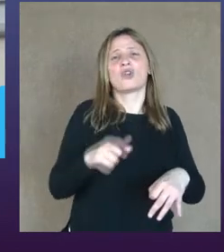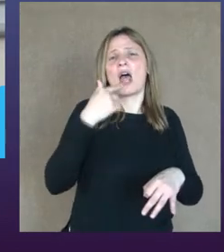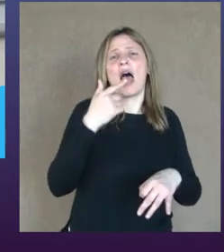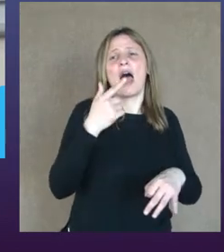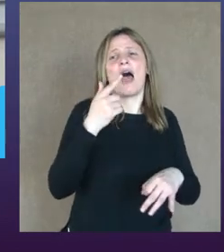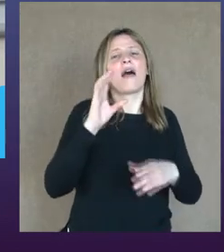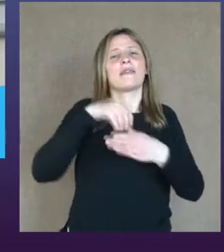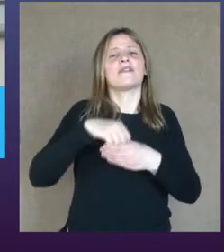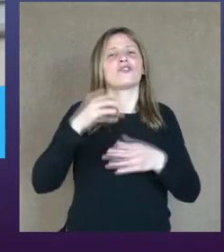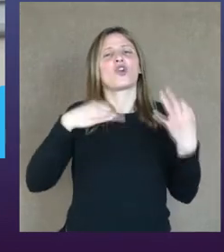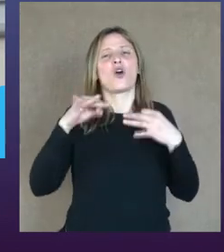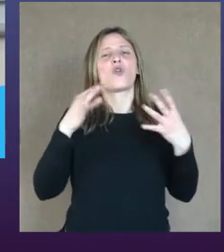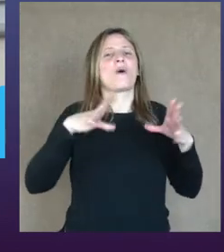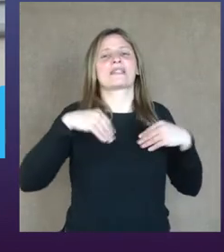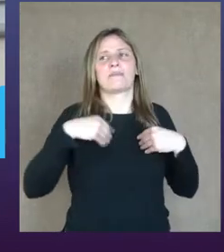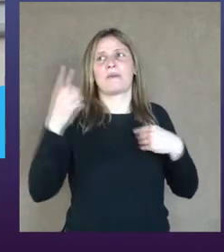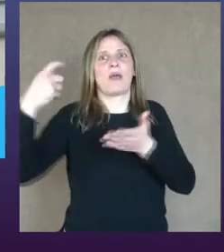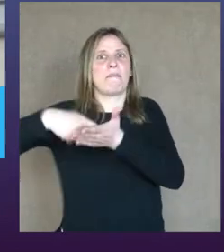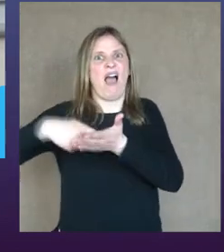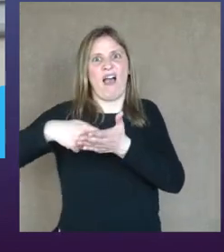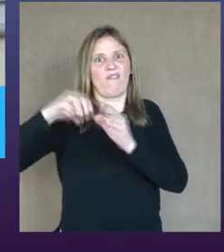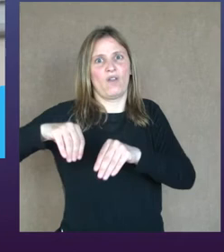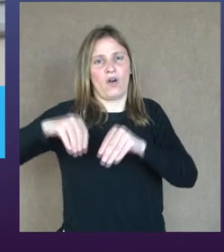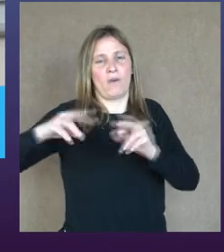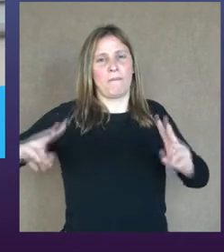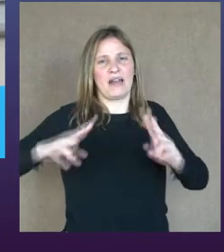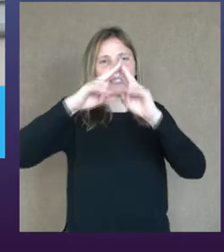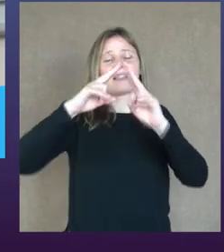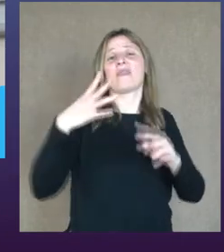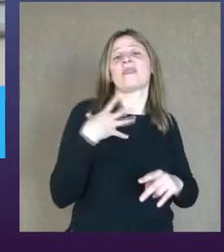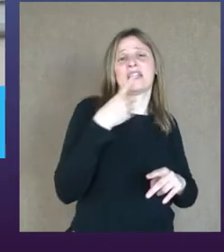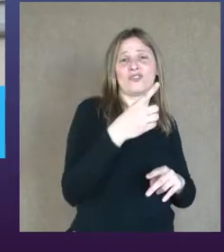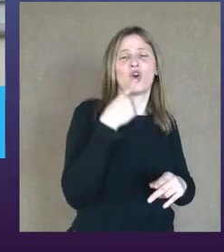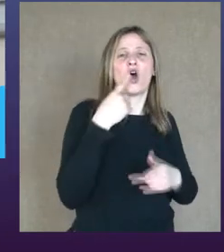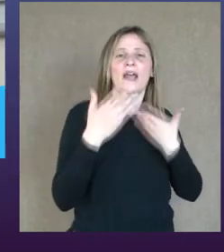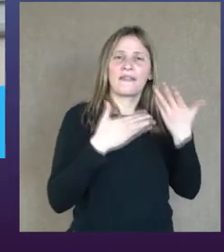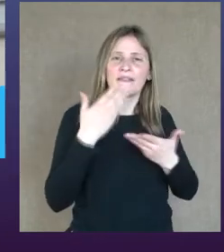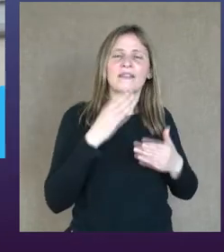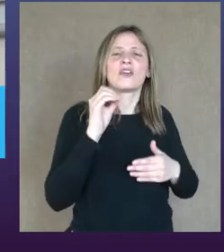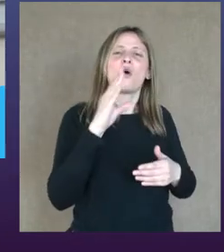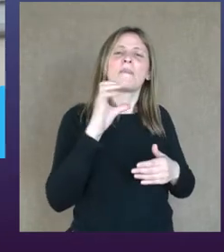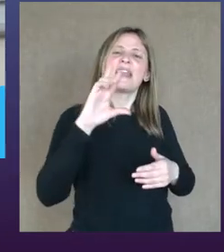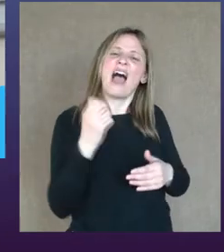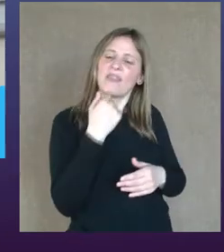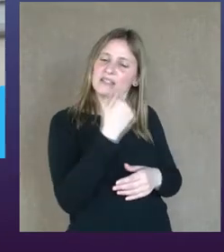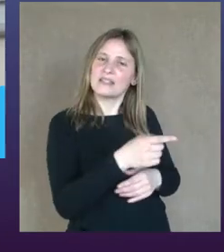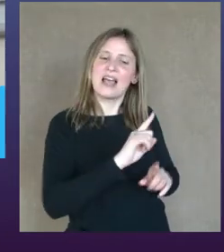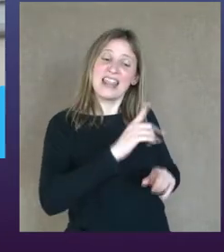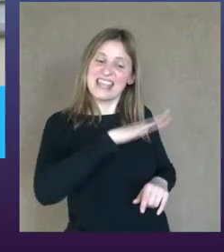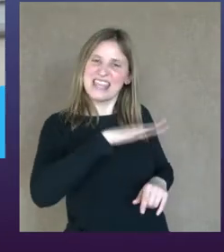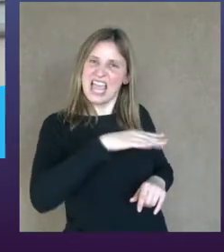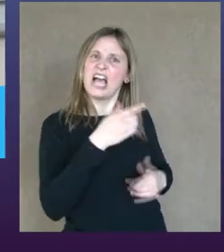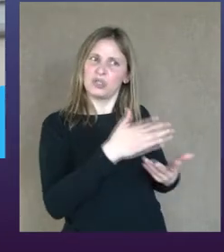me querían pagar muy poco, ¿no? El director, que entonces era el director de la ópera Comique, decía, niña, tú